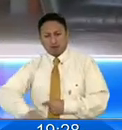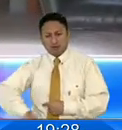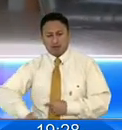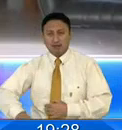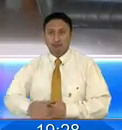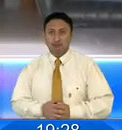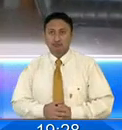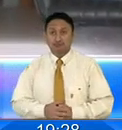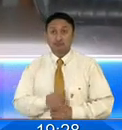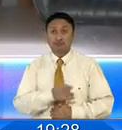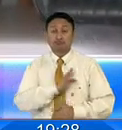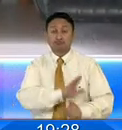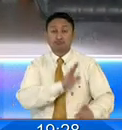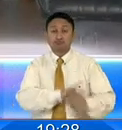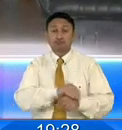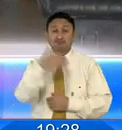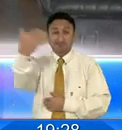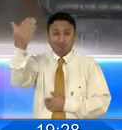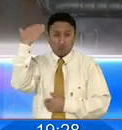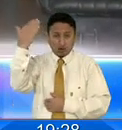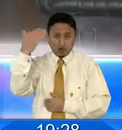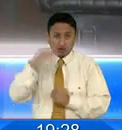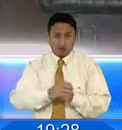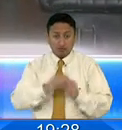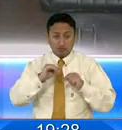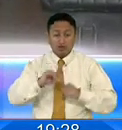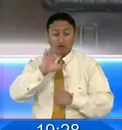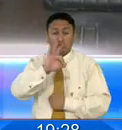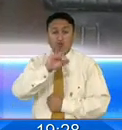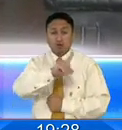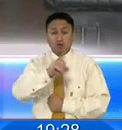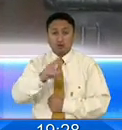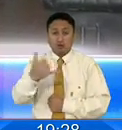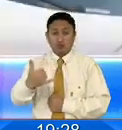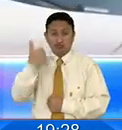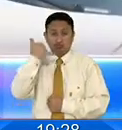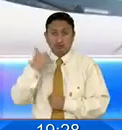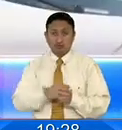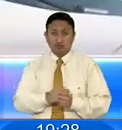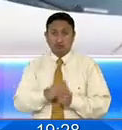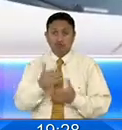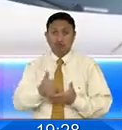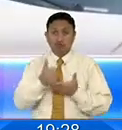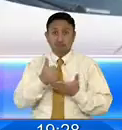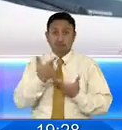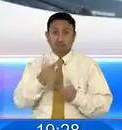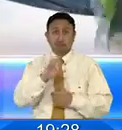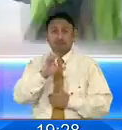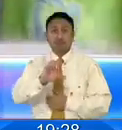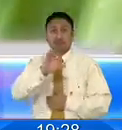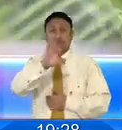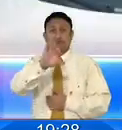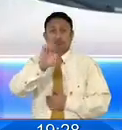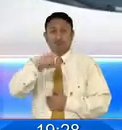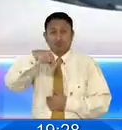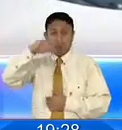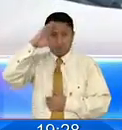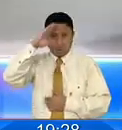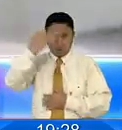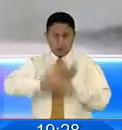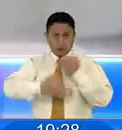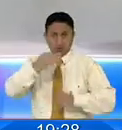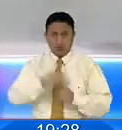presunta amenaza, el alcalde González llamó al EQ911. Con la ayuda de agentes de la CTE y de la Policía